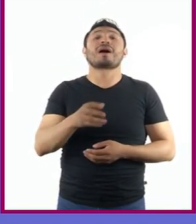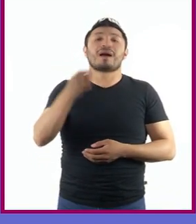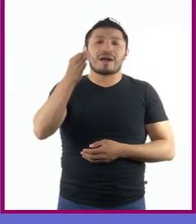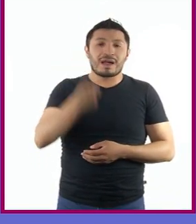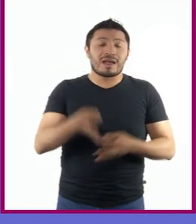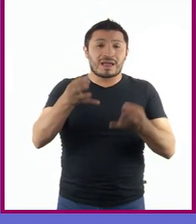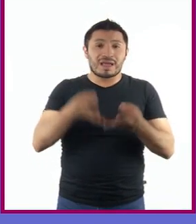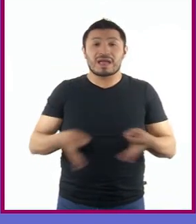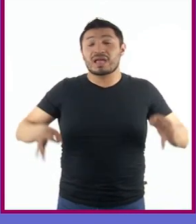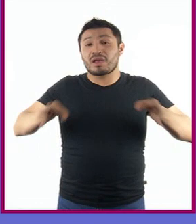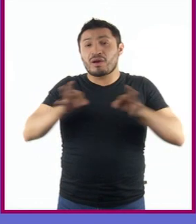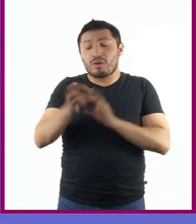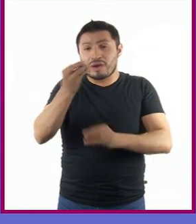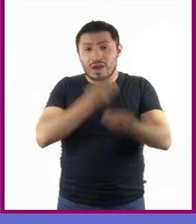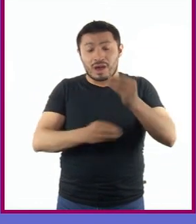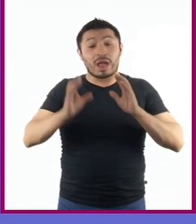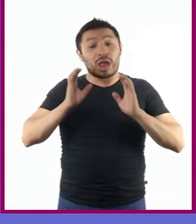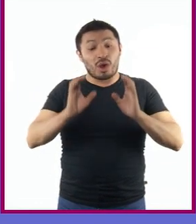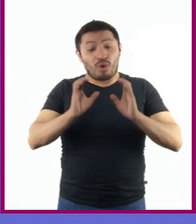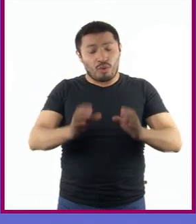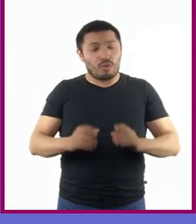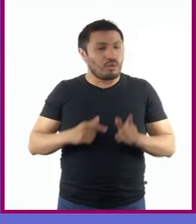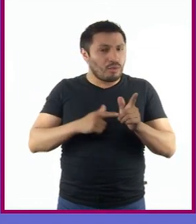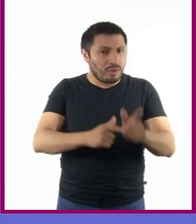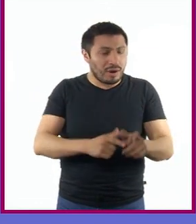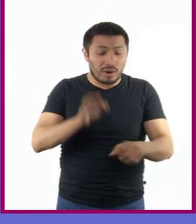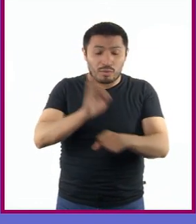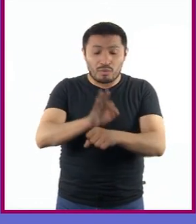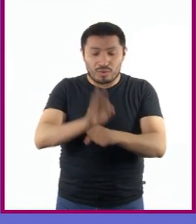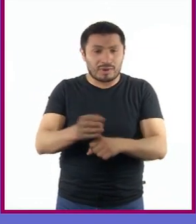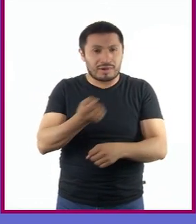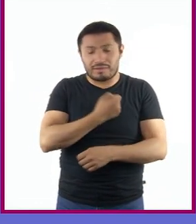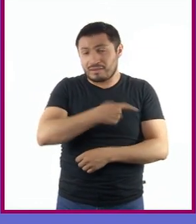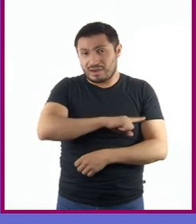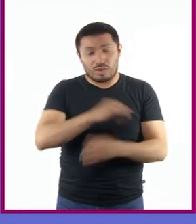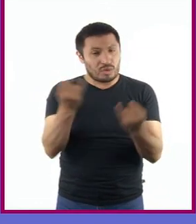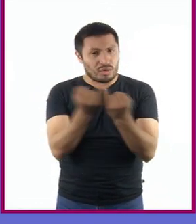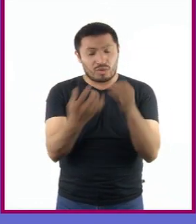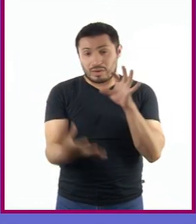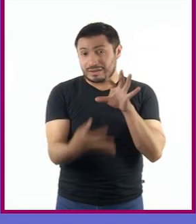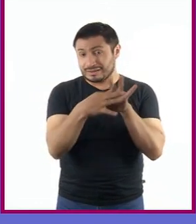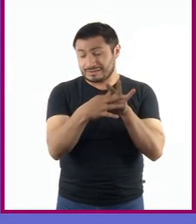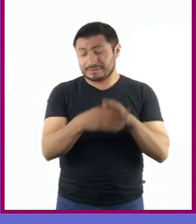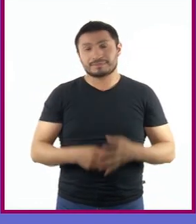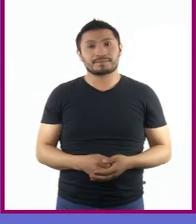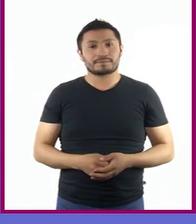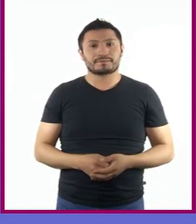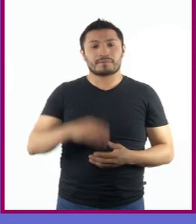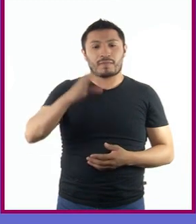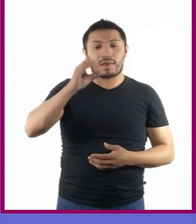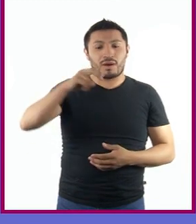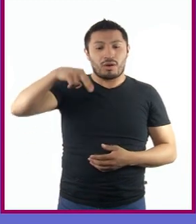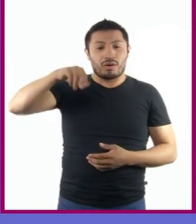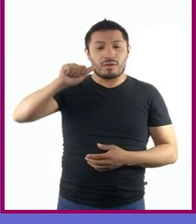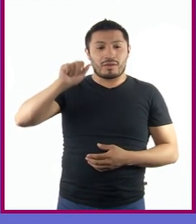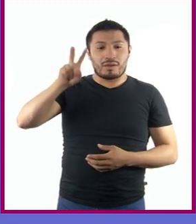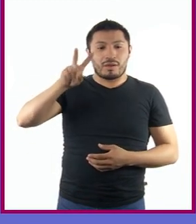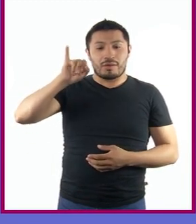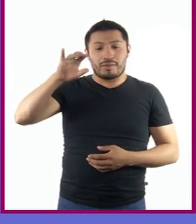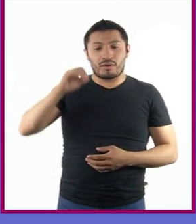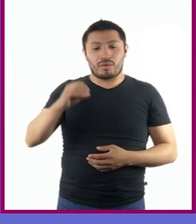tomar acciones tanto para conservarlos como para cuidar de nuestra salud. En Conavio,